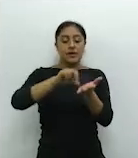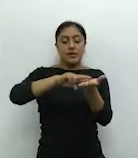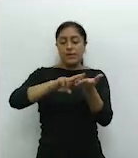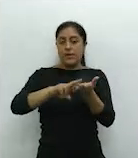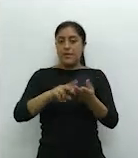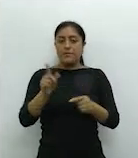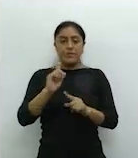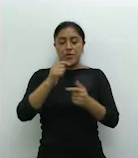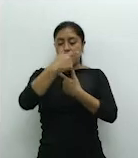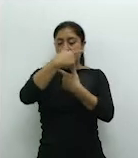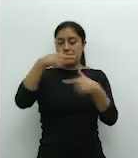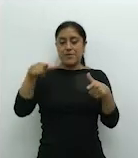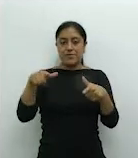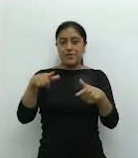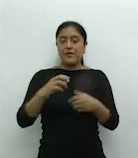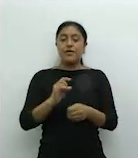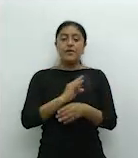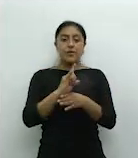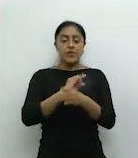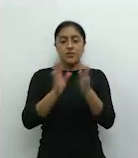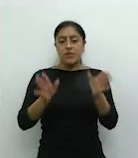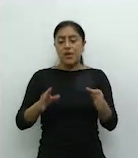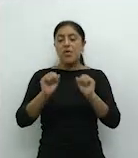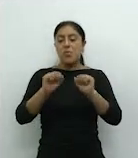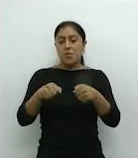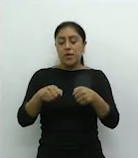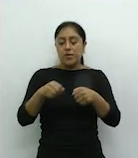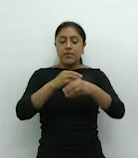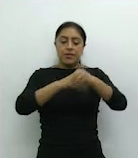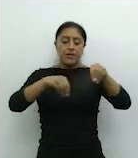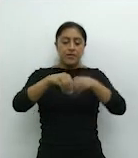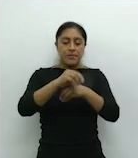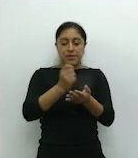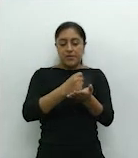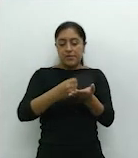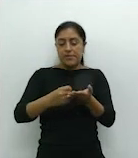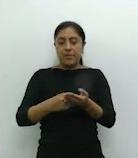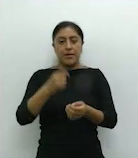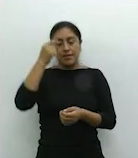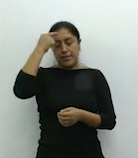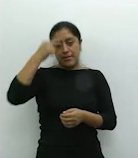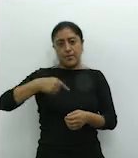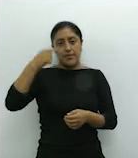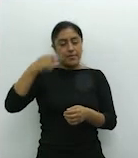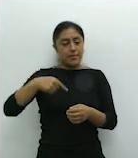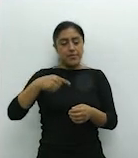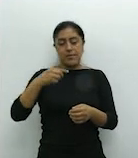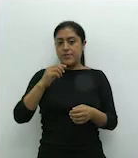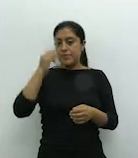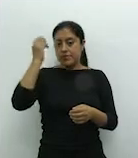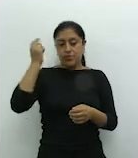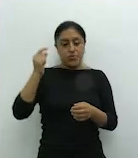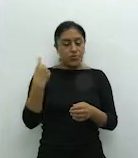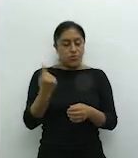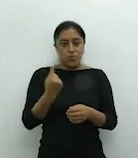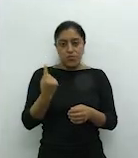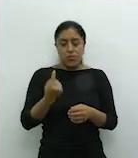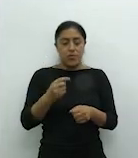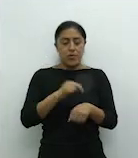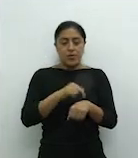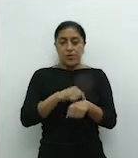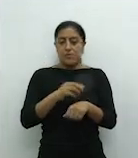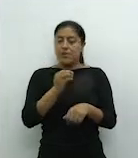los ciudadanos en los cambios de firma. El usuario puede modificarla cada vez que acuda a solicitar un nuevo DPI. Sin embargo, no